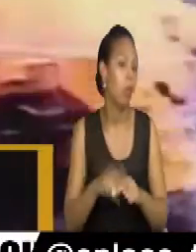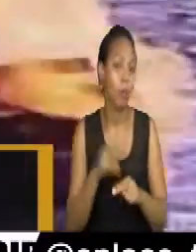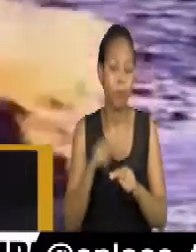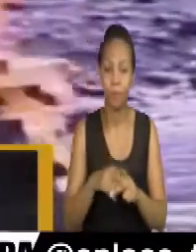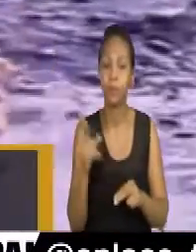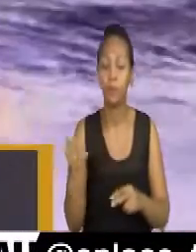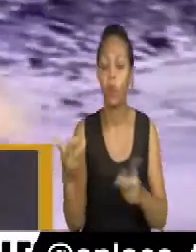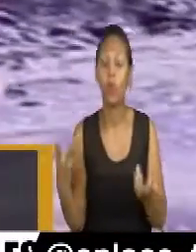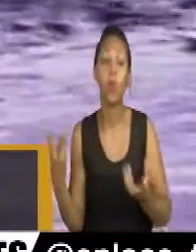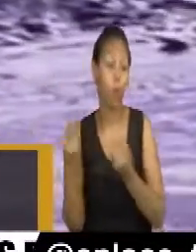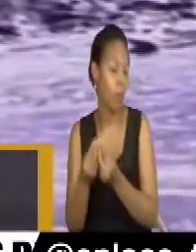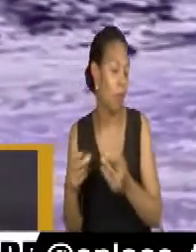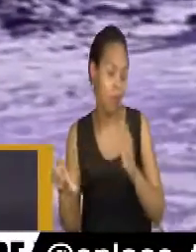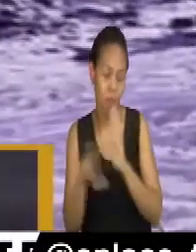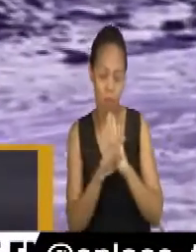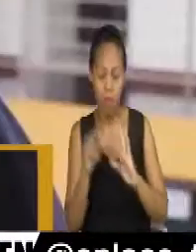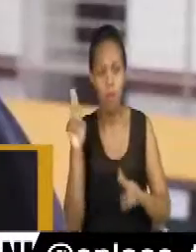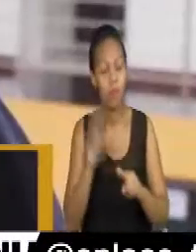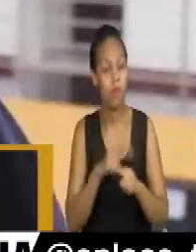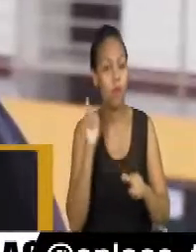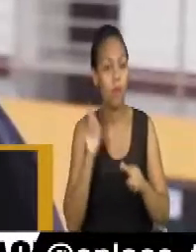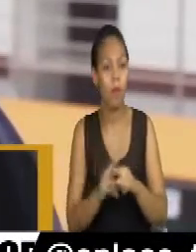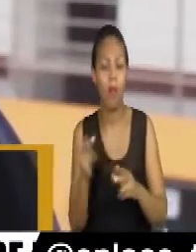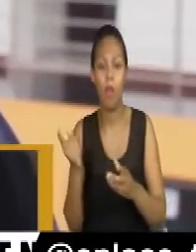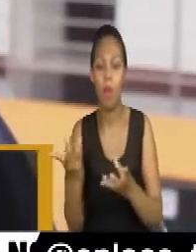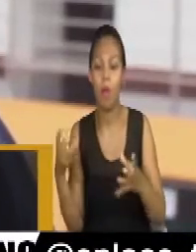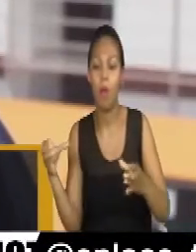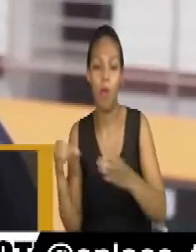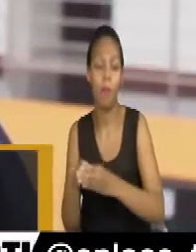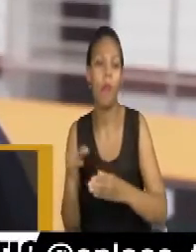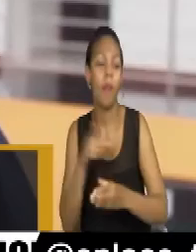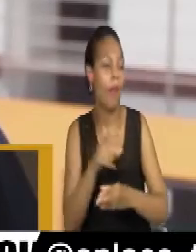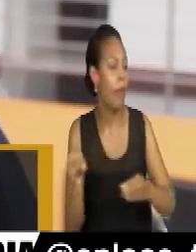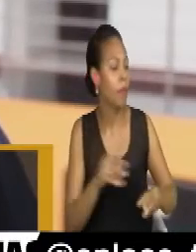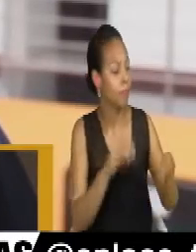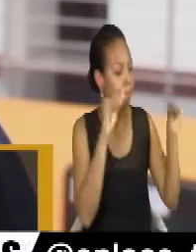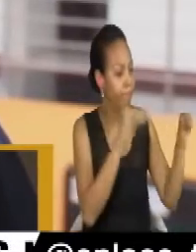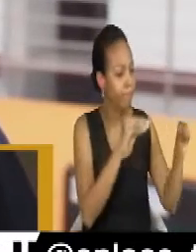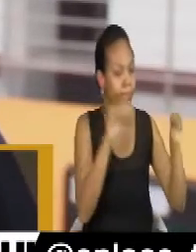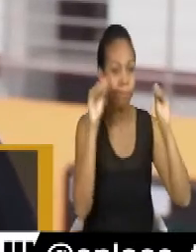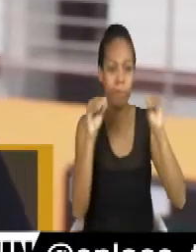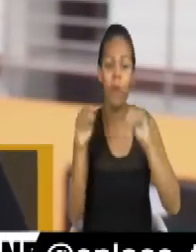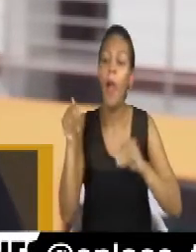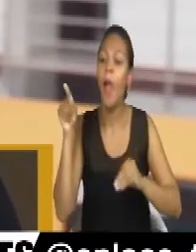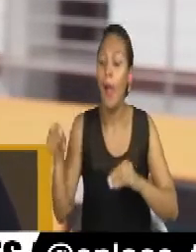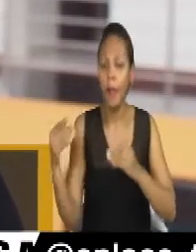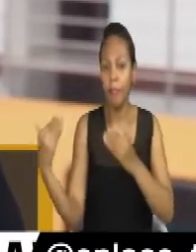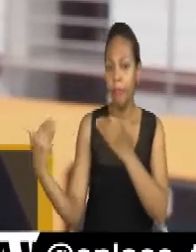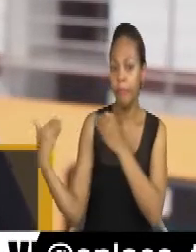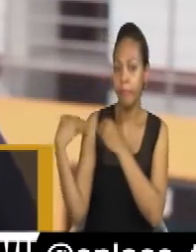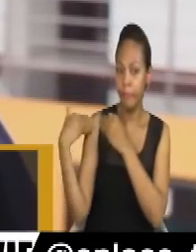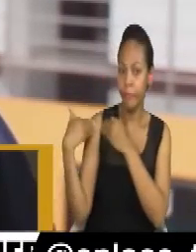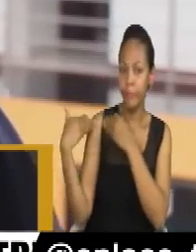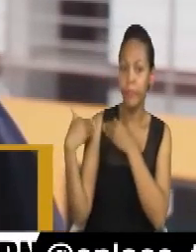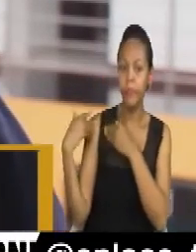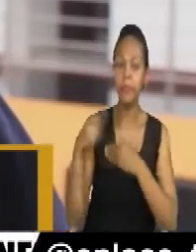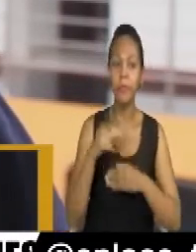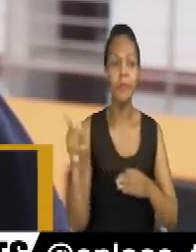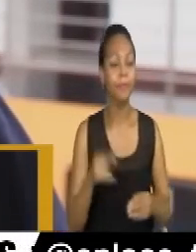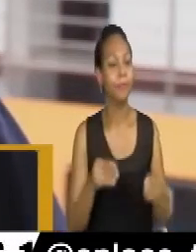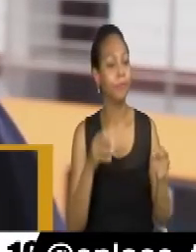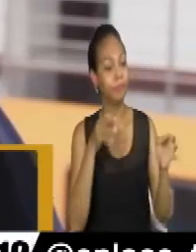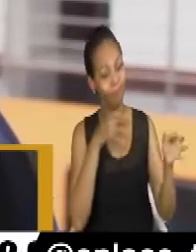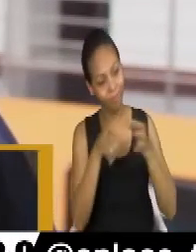entidad que debe dar este tipo de capacitación. Ellos son los más indicados de hacer esta charla de manejo